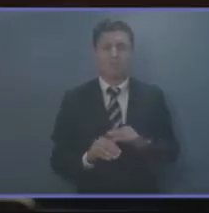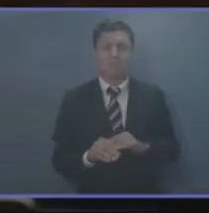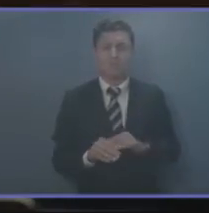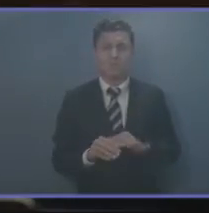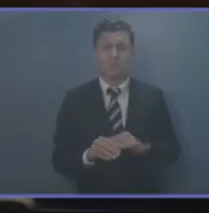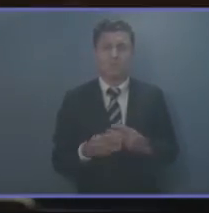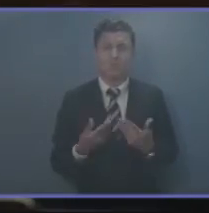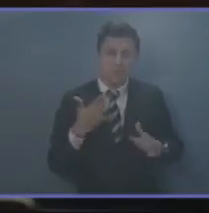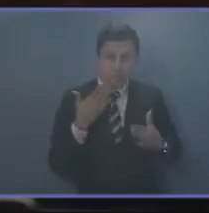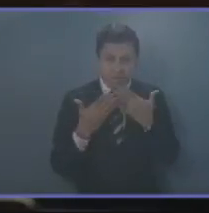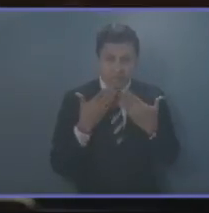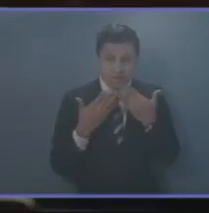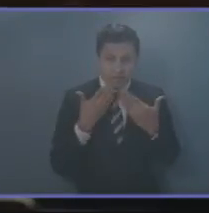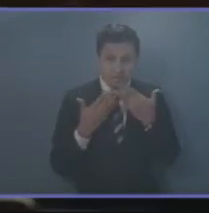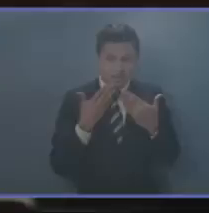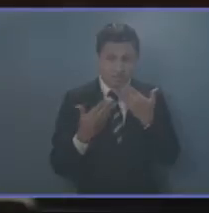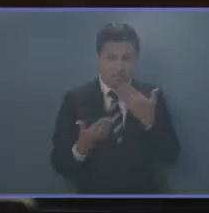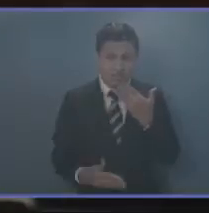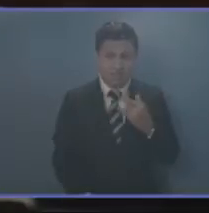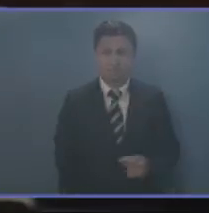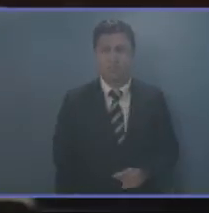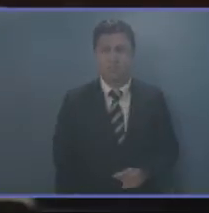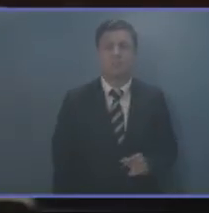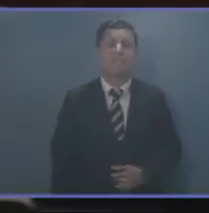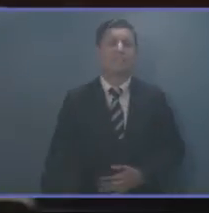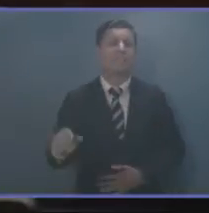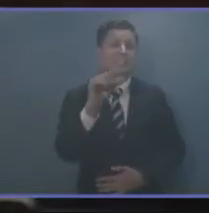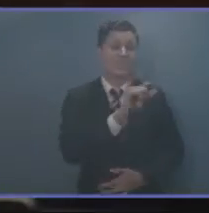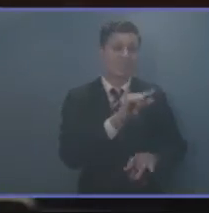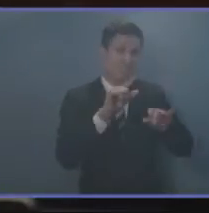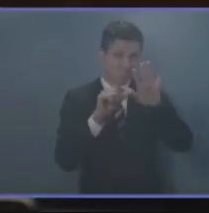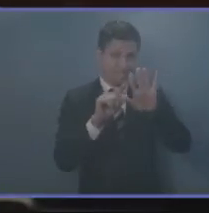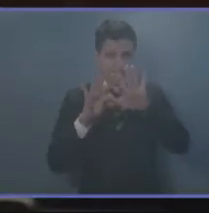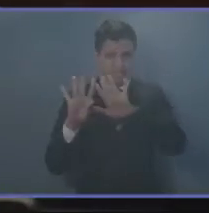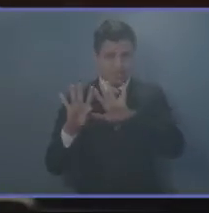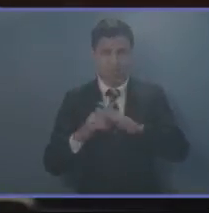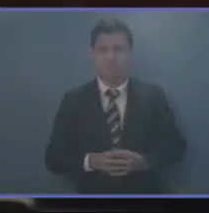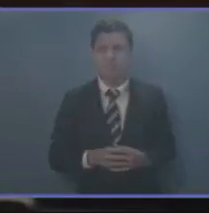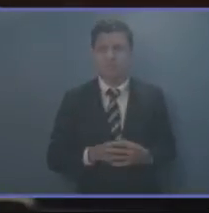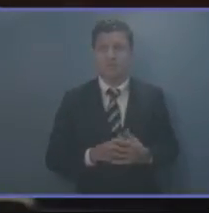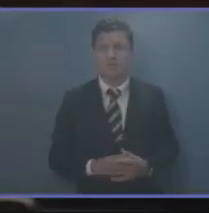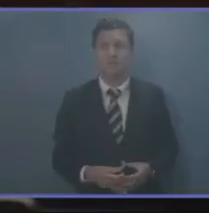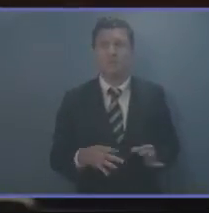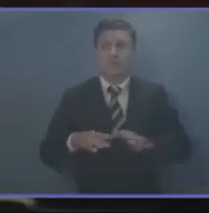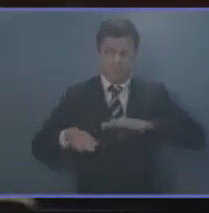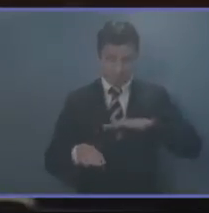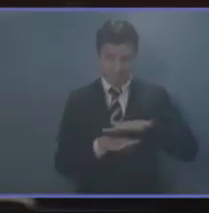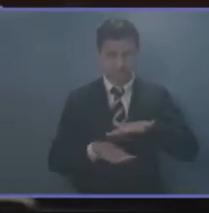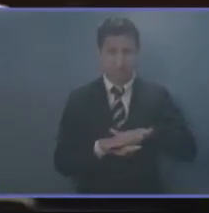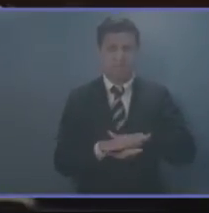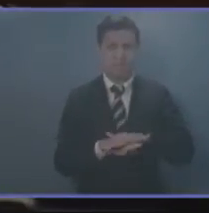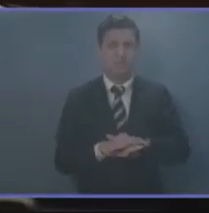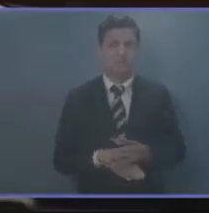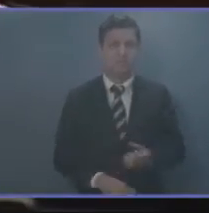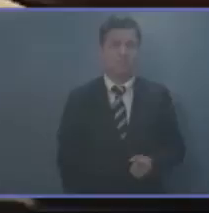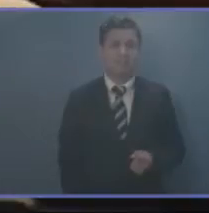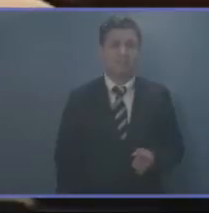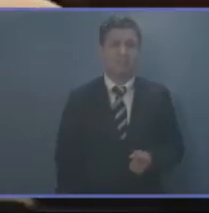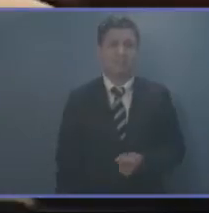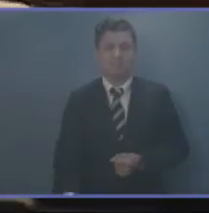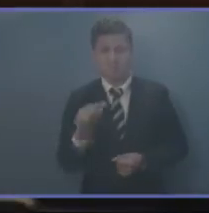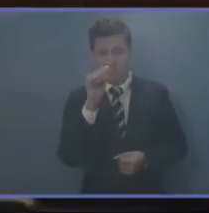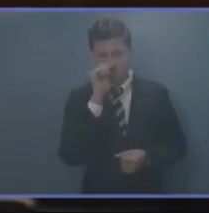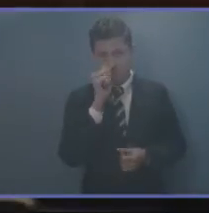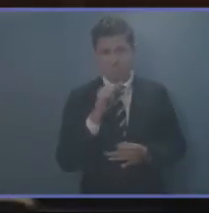lo prescriben los artículos 17 y 39 del referido cuerpo legal, bastará para fundamentar el mismo una opinión